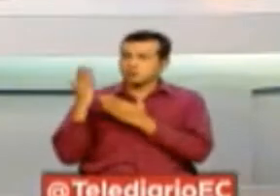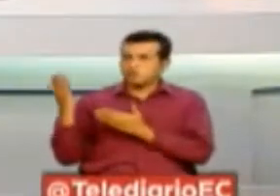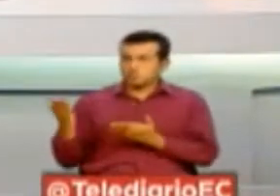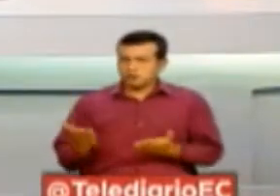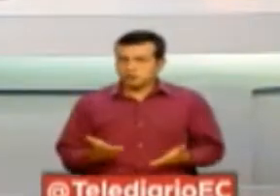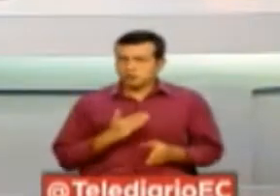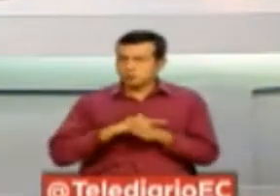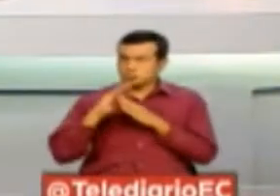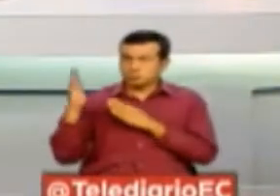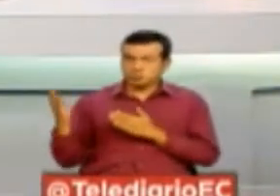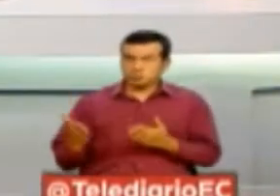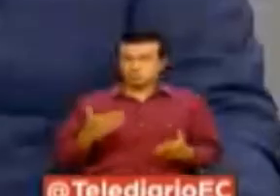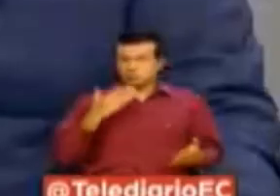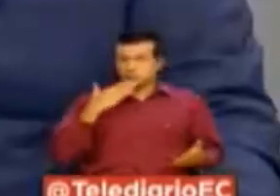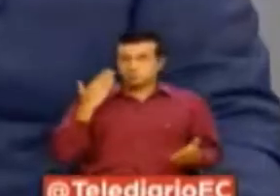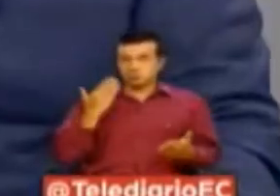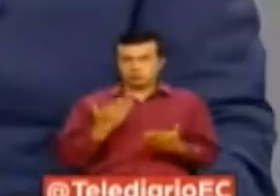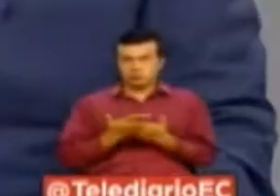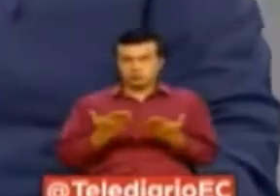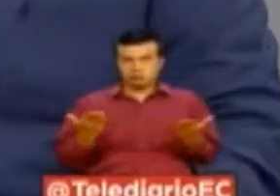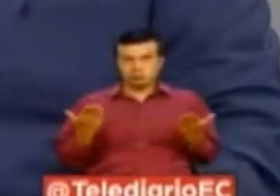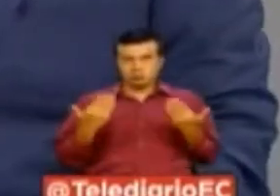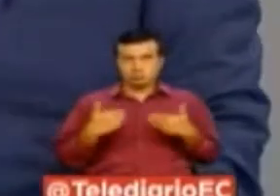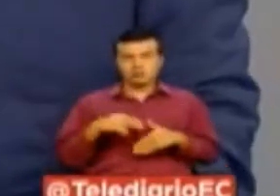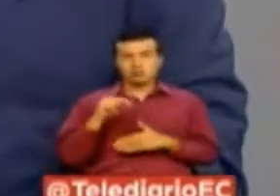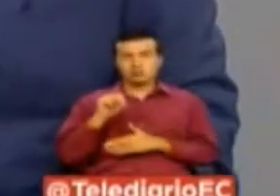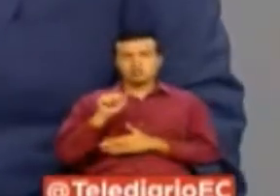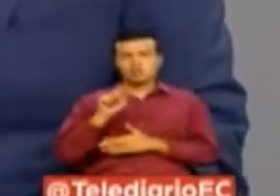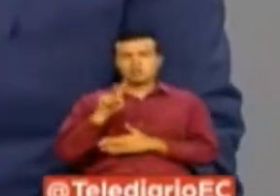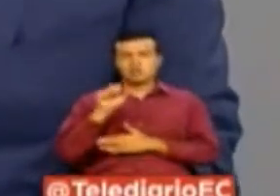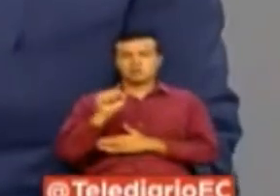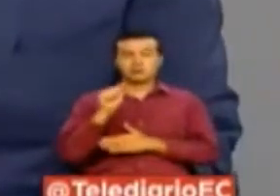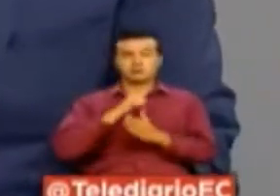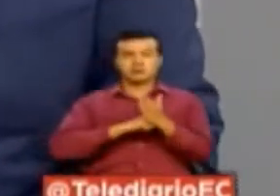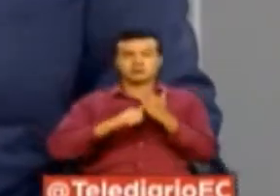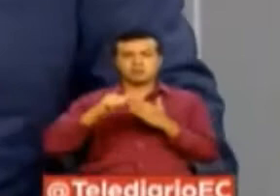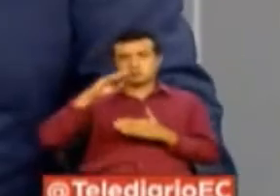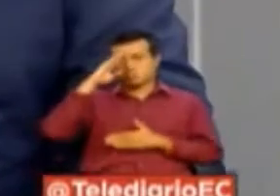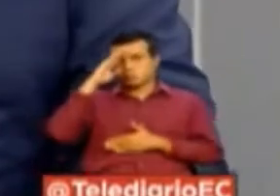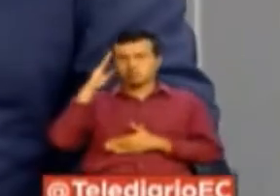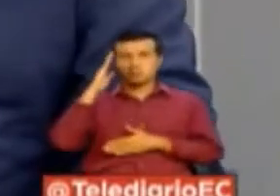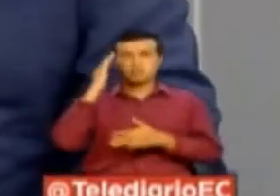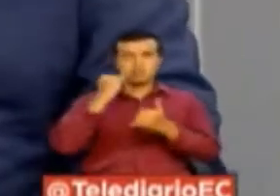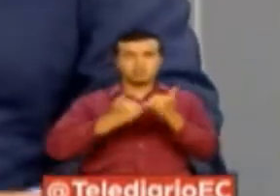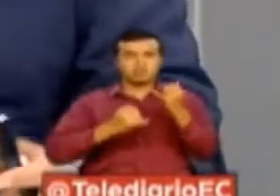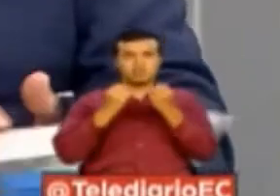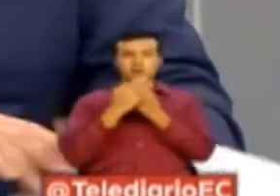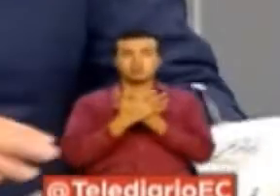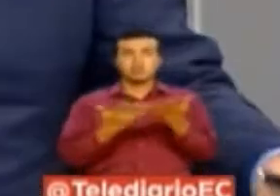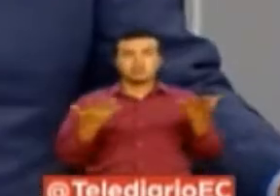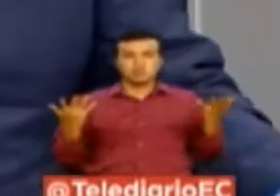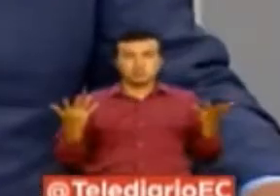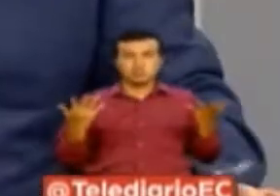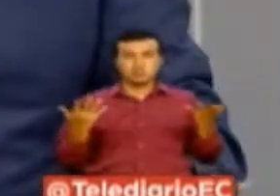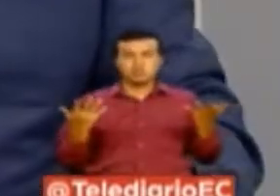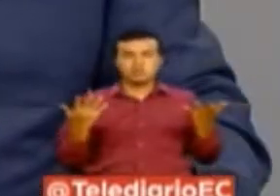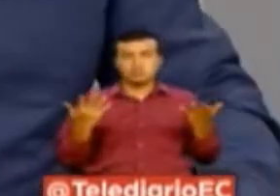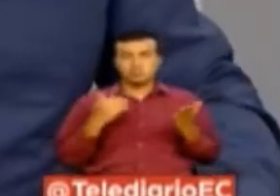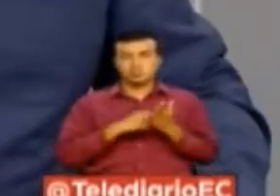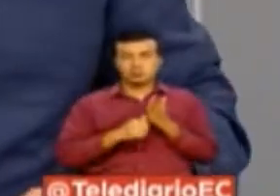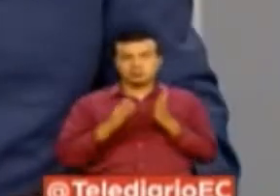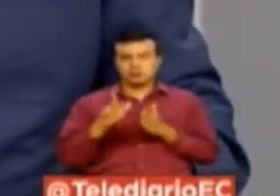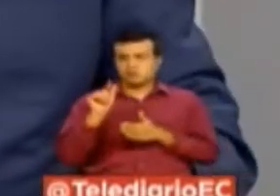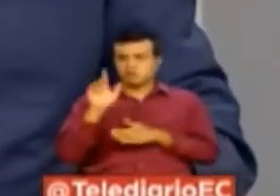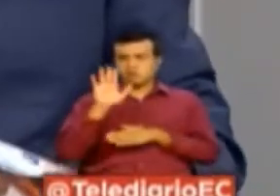por haber aceptado la invitación a este programa césar navas ministro del interior y para concluir este espacio si nos permite ministro